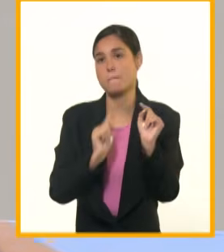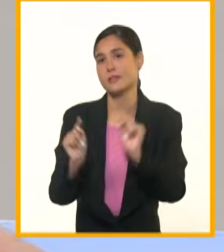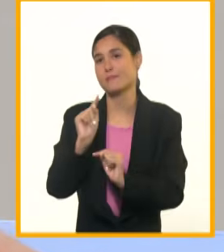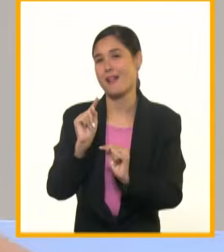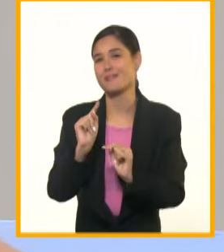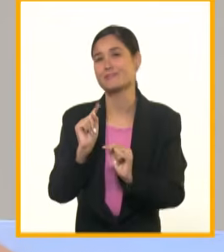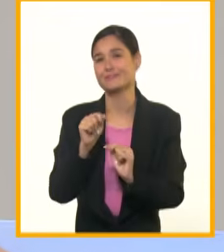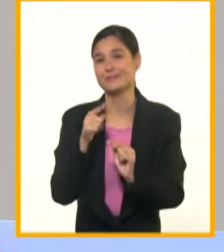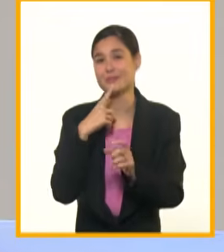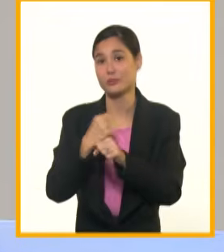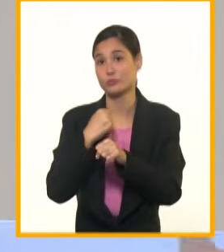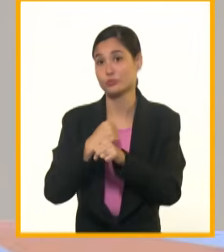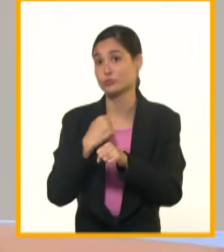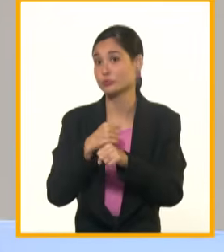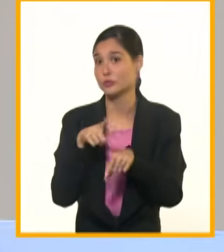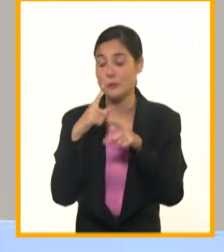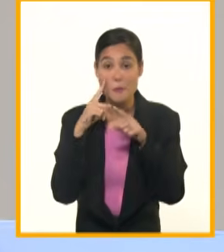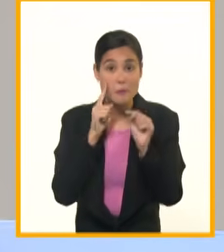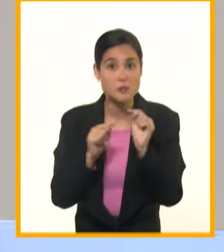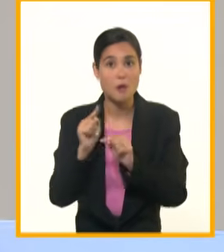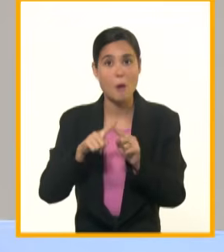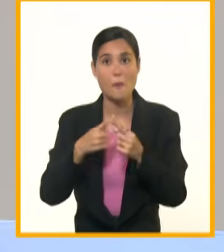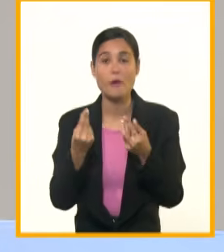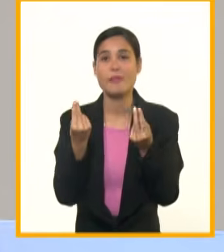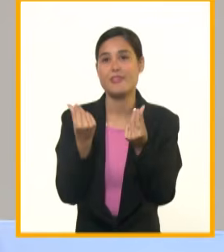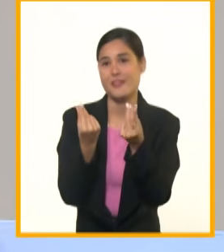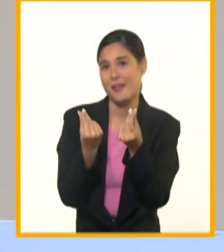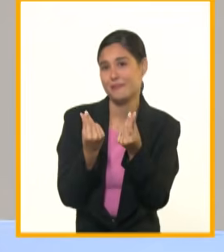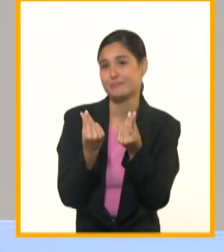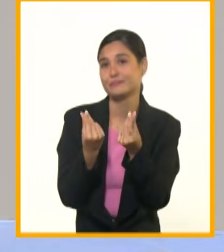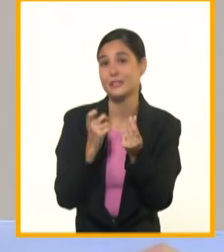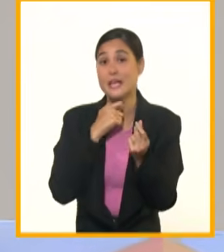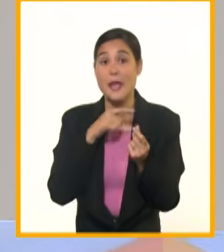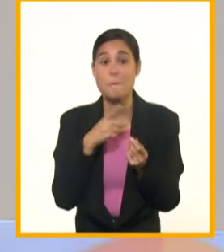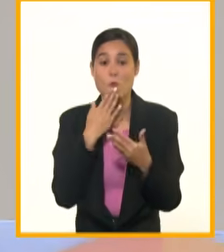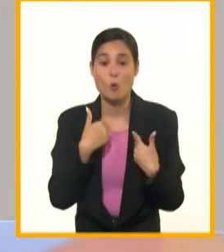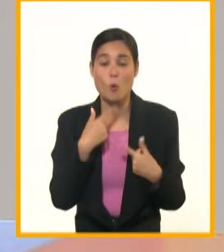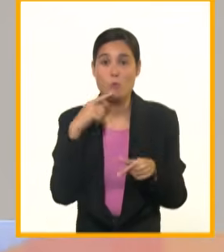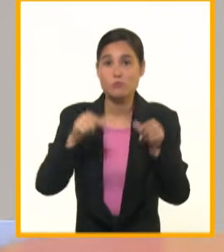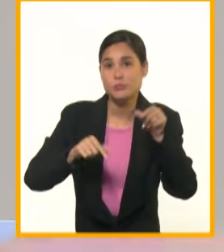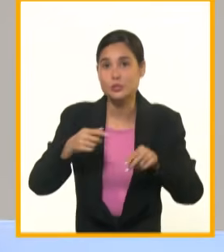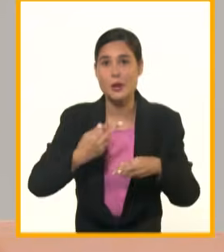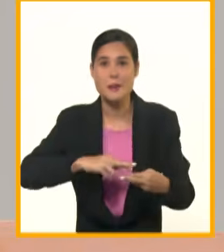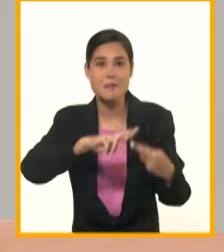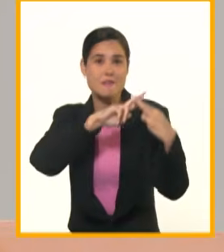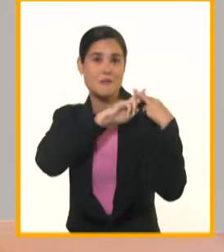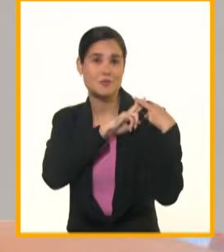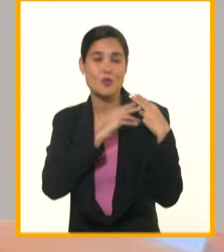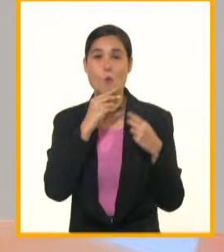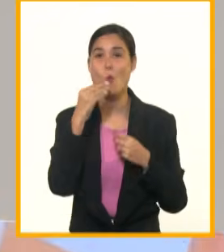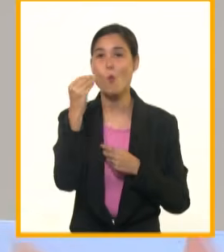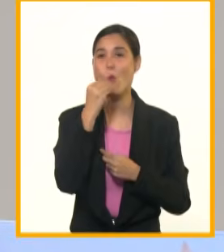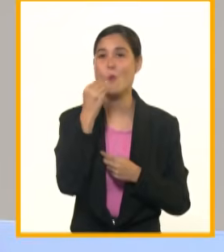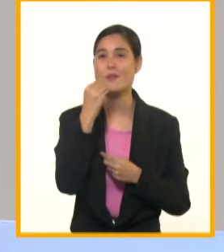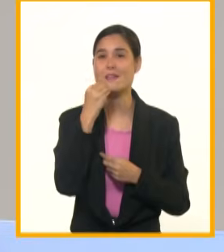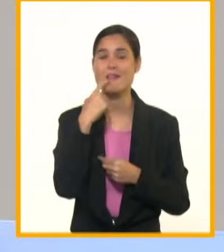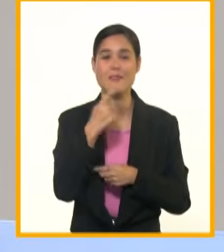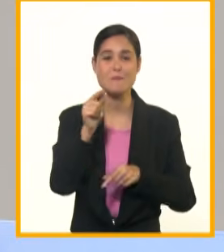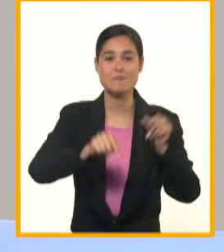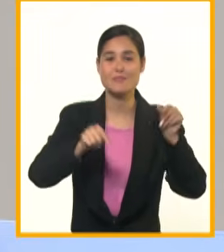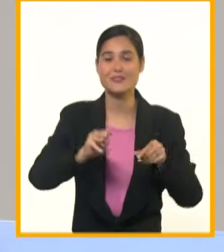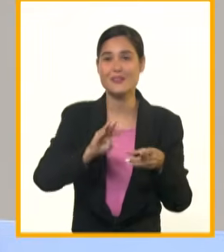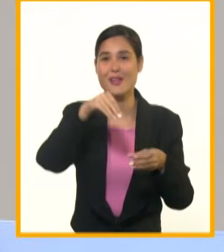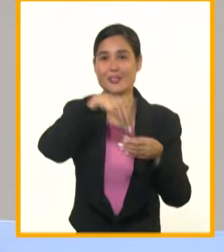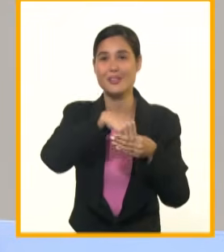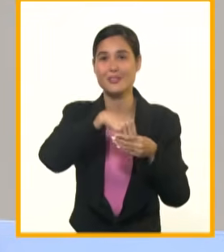la provincia, con una gran importancia desde el punto de vista de la responsabilidad que tiene con la alimentación de todos los mayabequenses y de parte de los